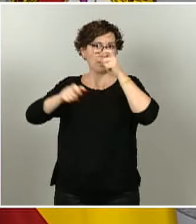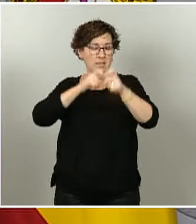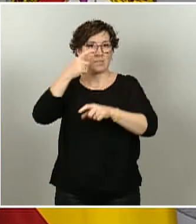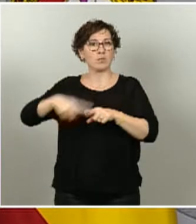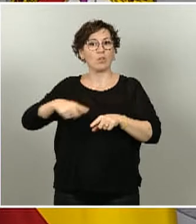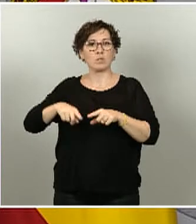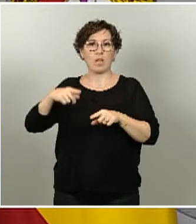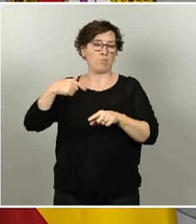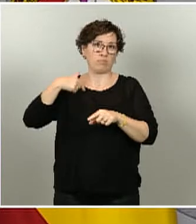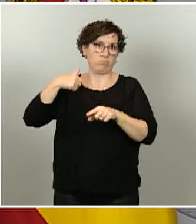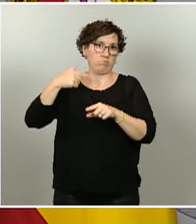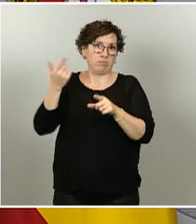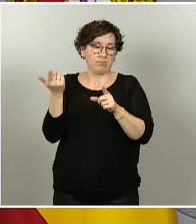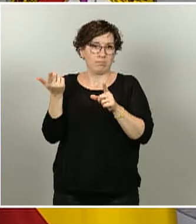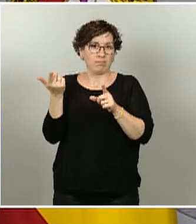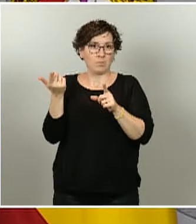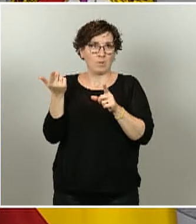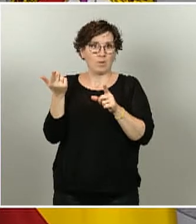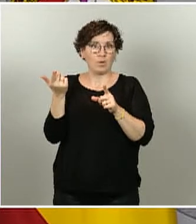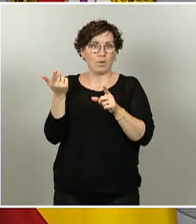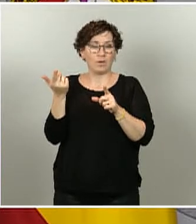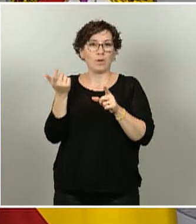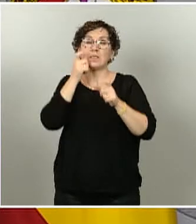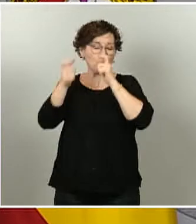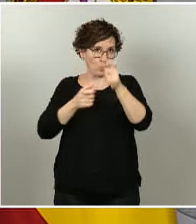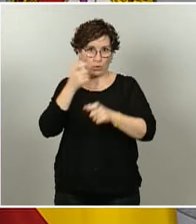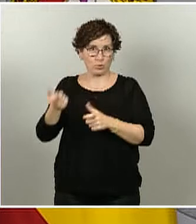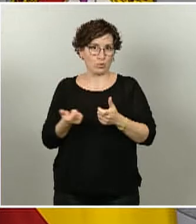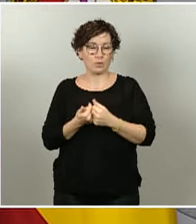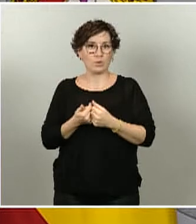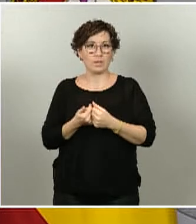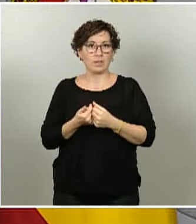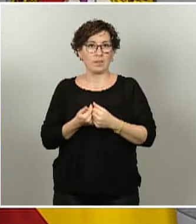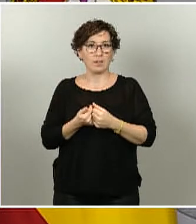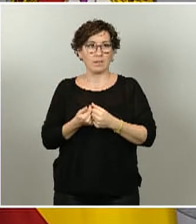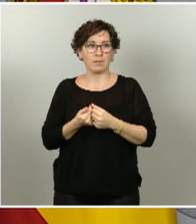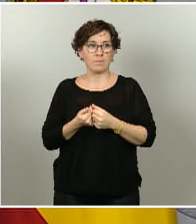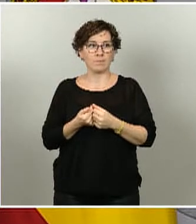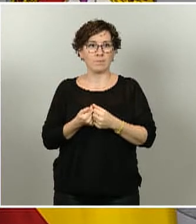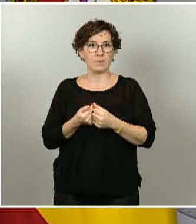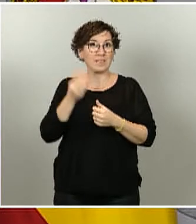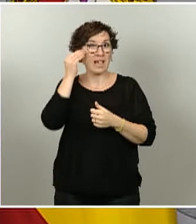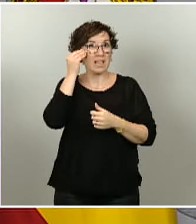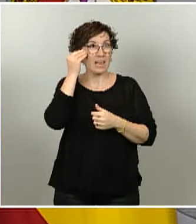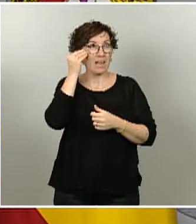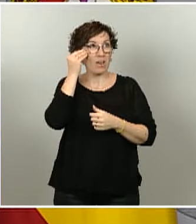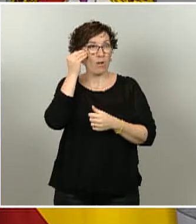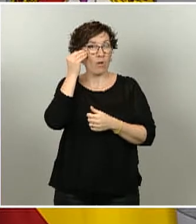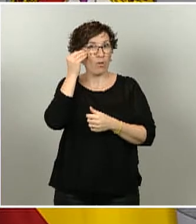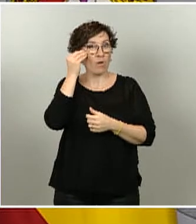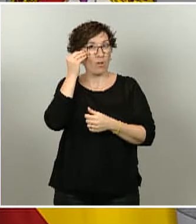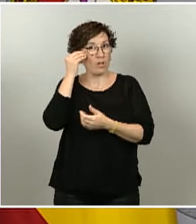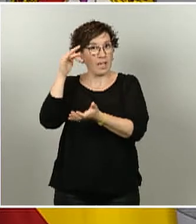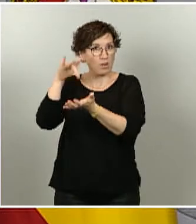una serie directamente de insultos, circunstancias que creo que se han producido en esos entornos. Y acabo de explicar